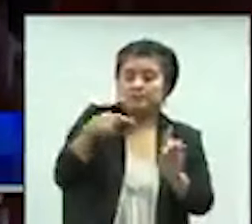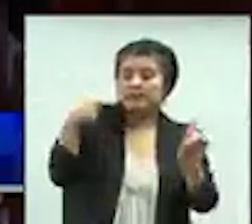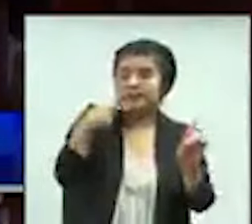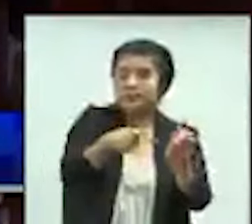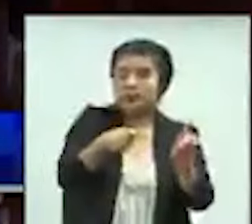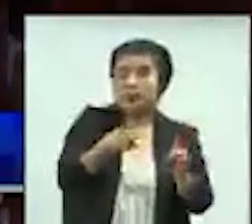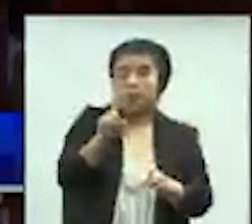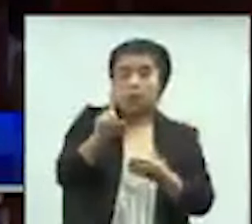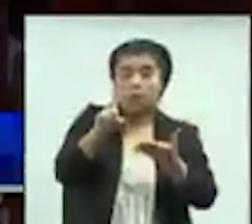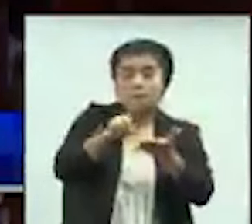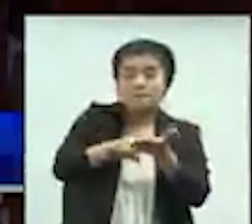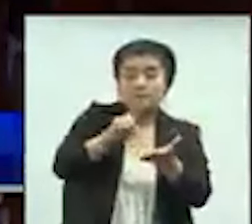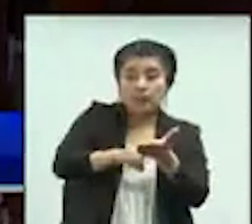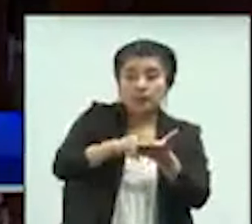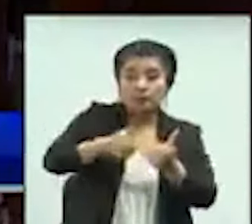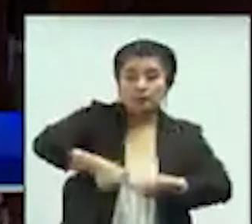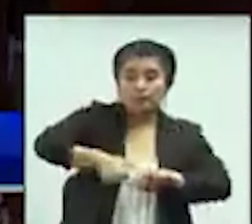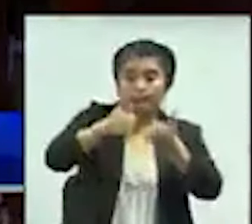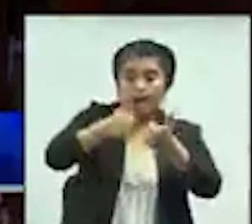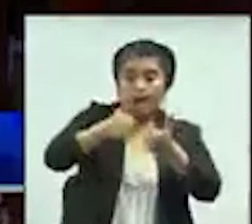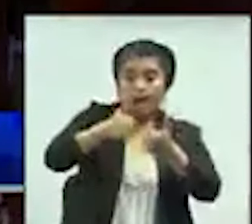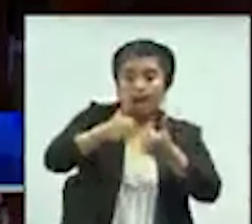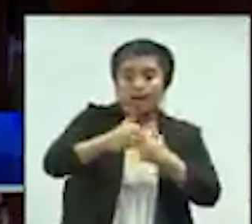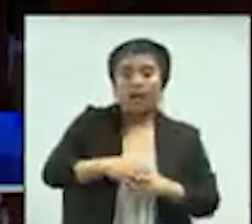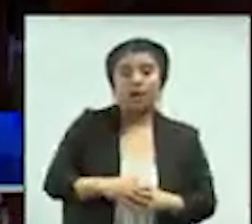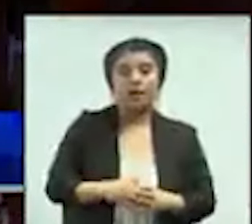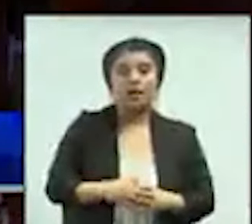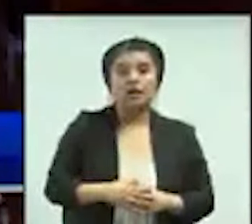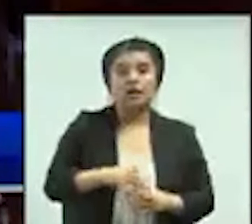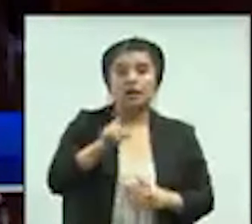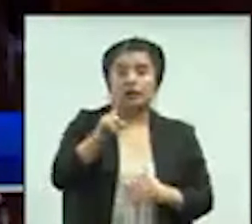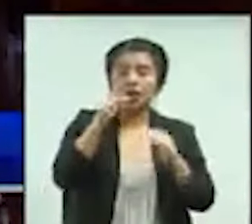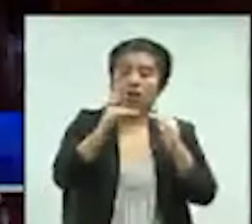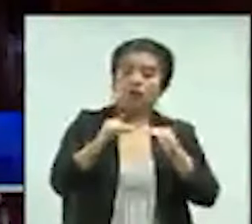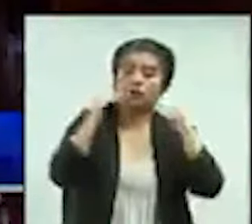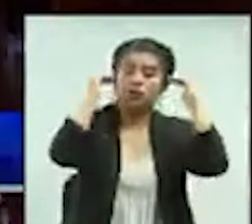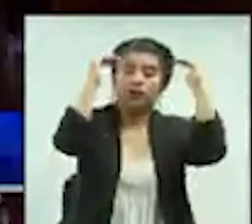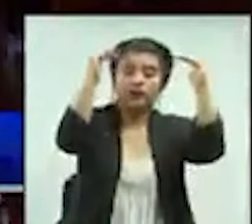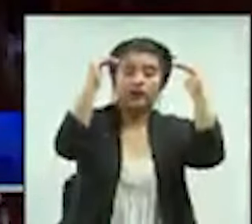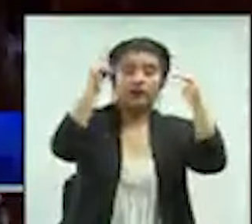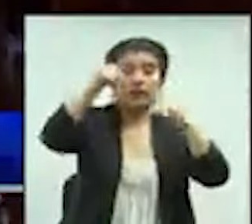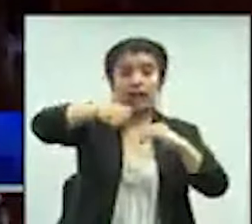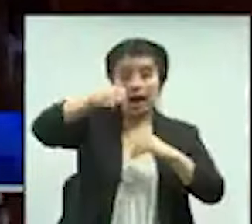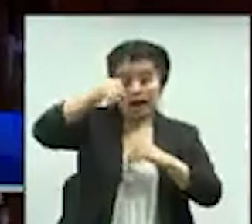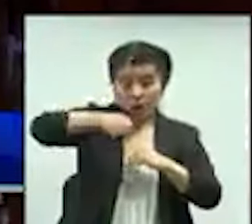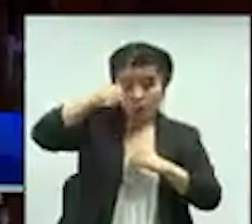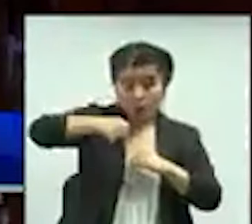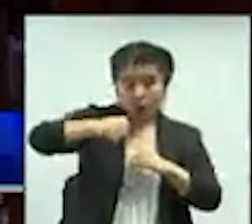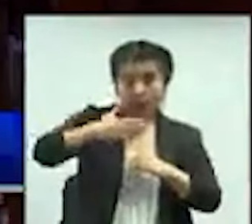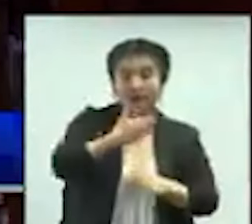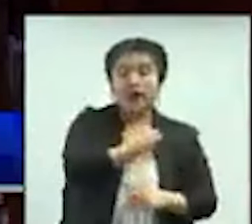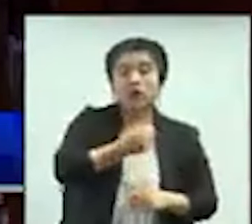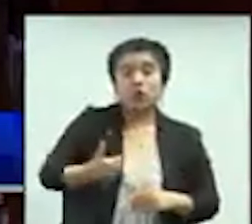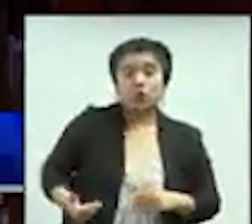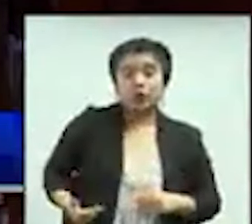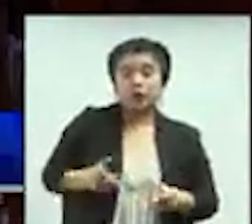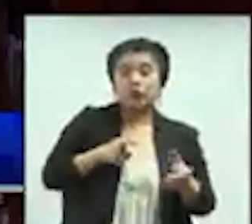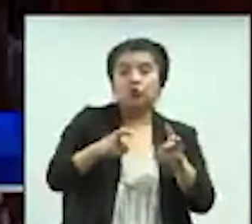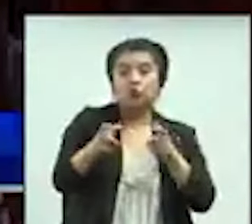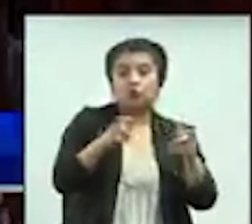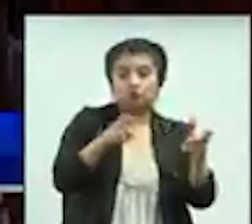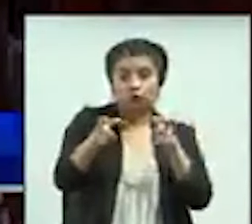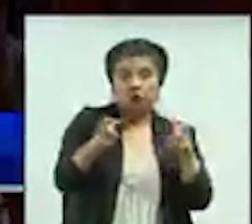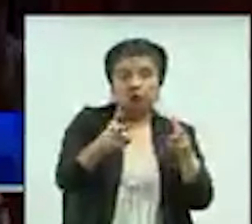un voto a favor de una autoridad que en este momento está gobernando